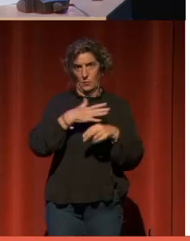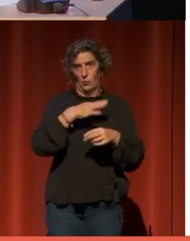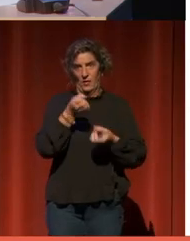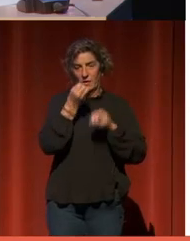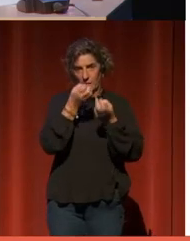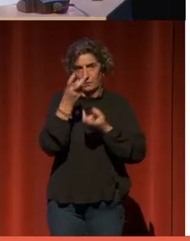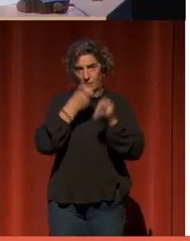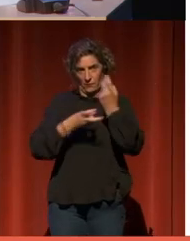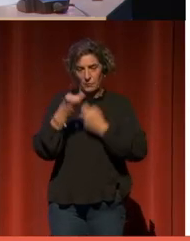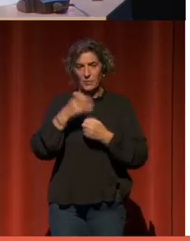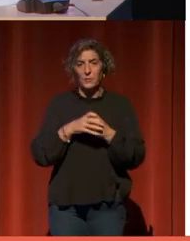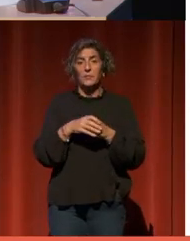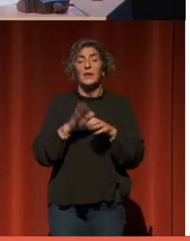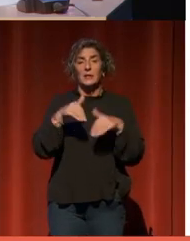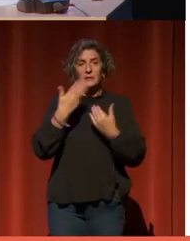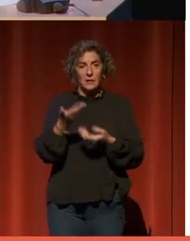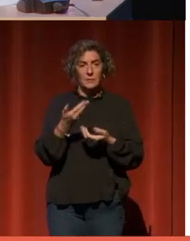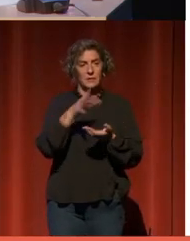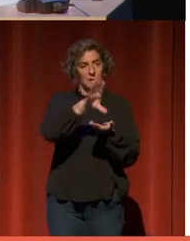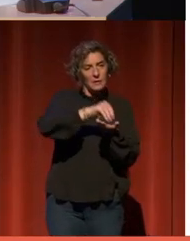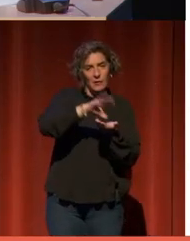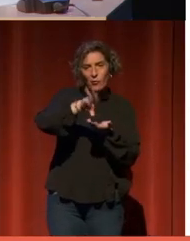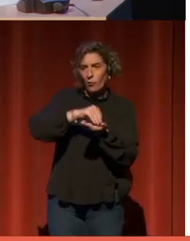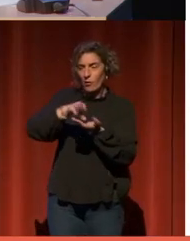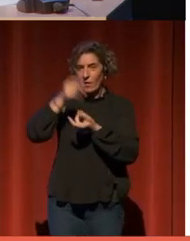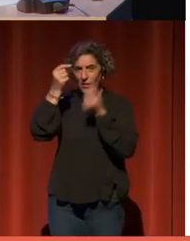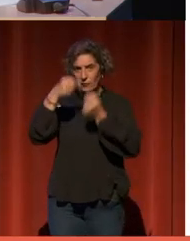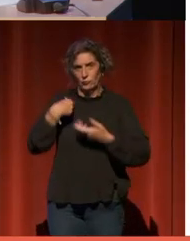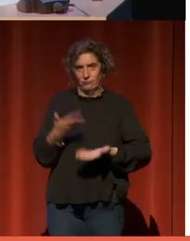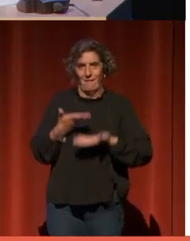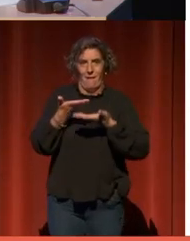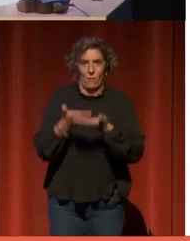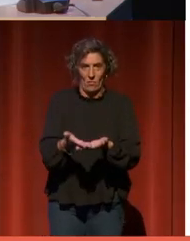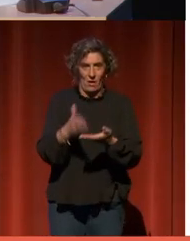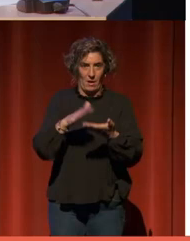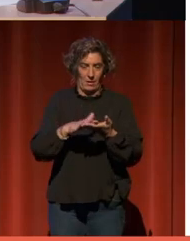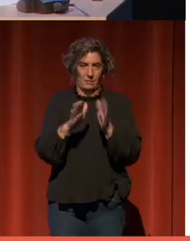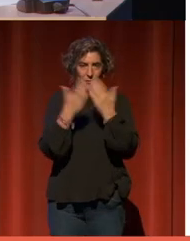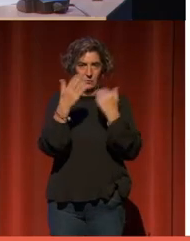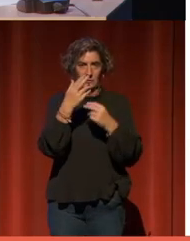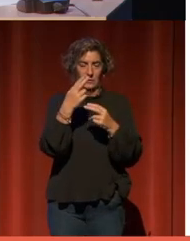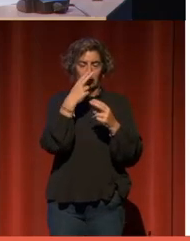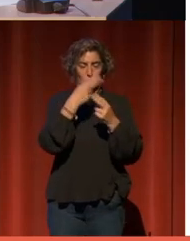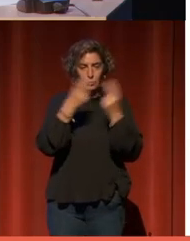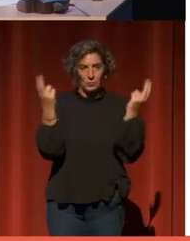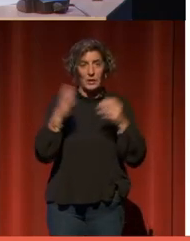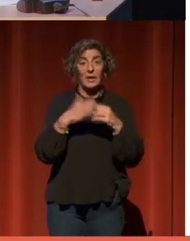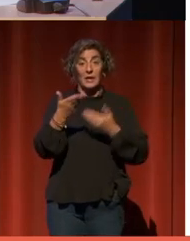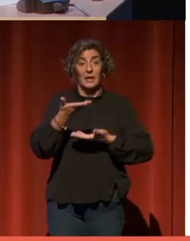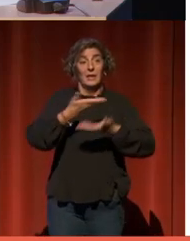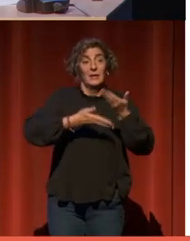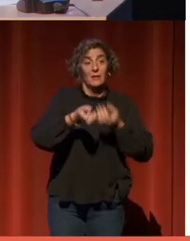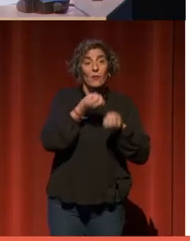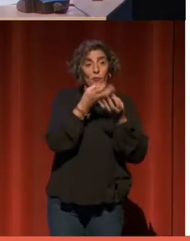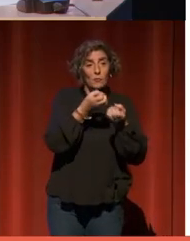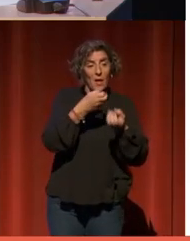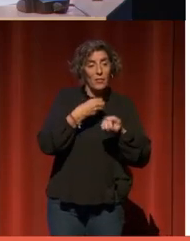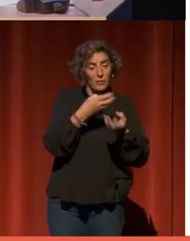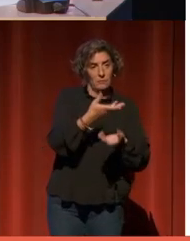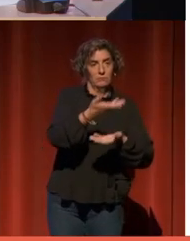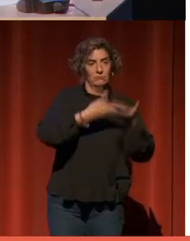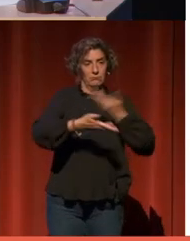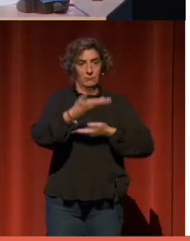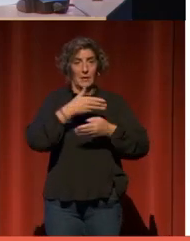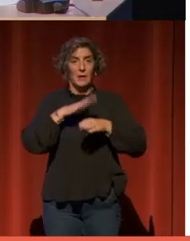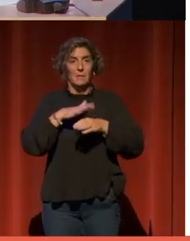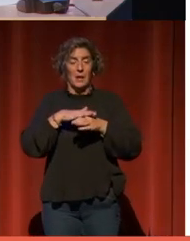ayudar con la recogida de datos sobre las bibliotecas públicas intercambio de información Para apoyar a los los grupos de